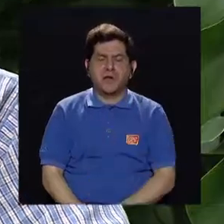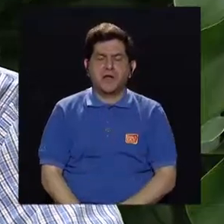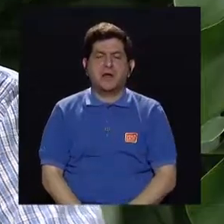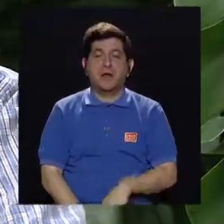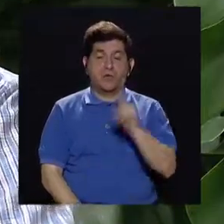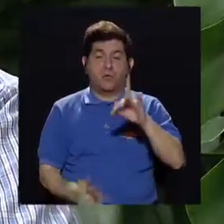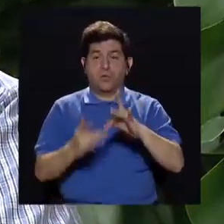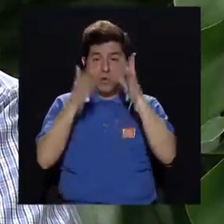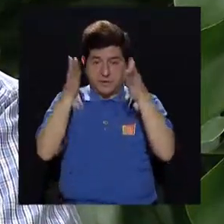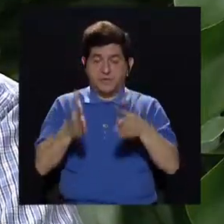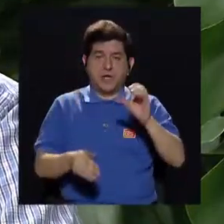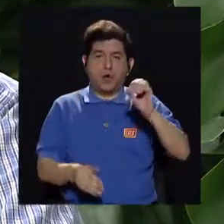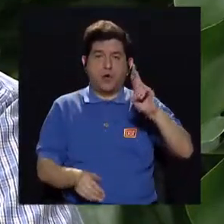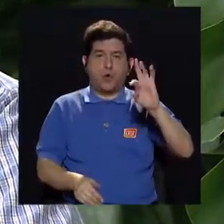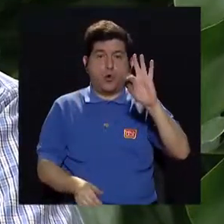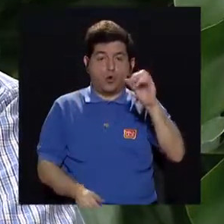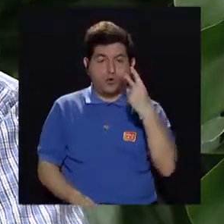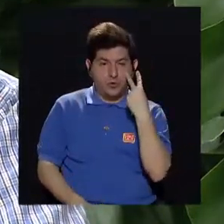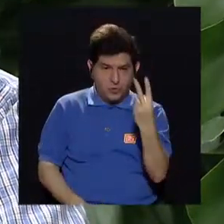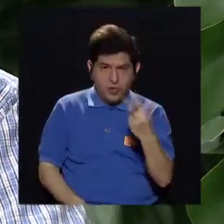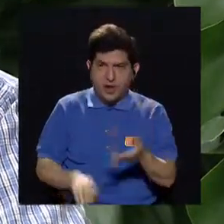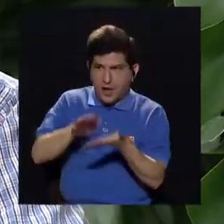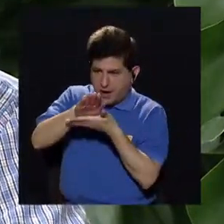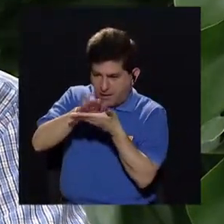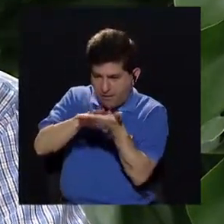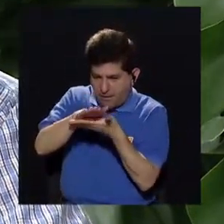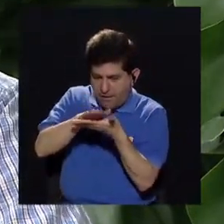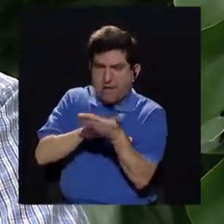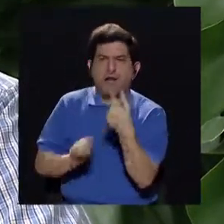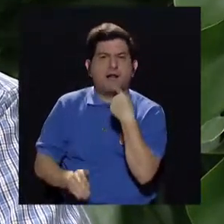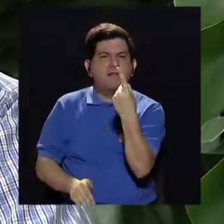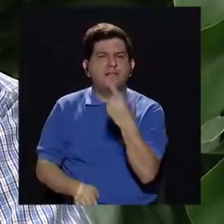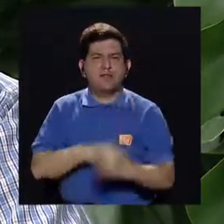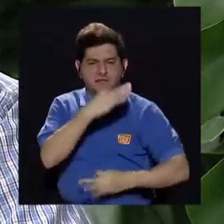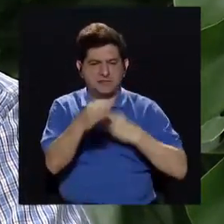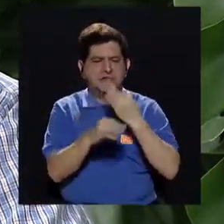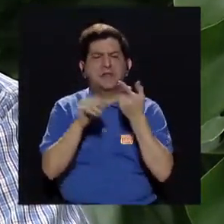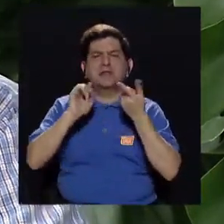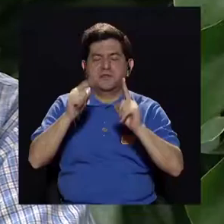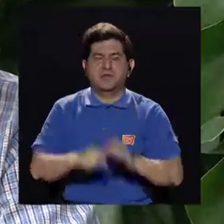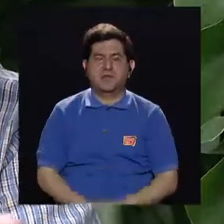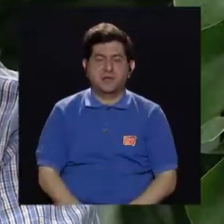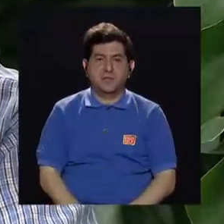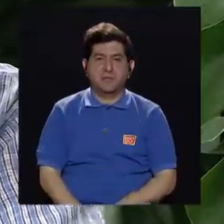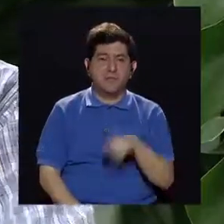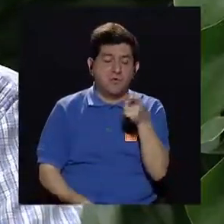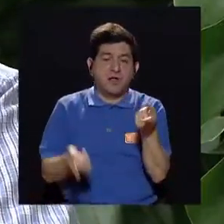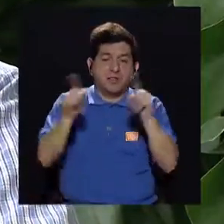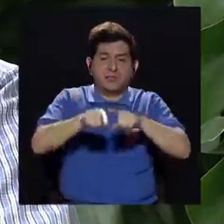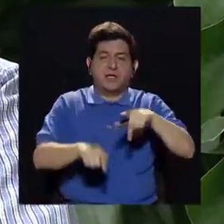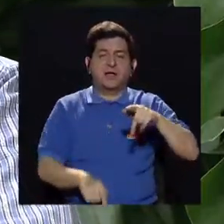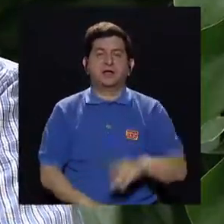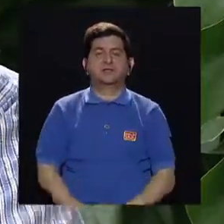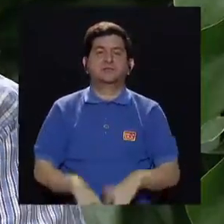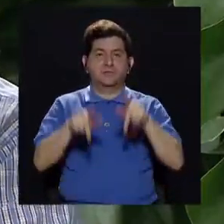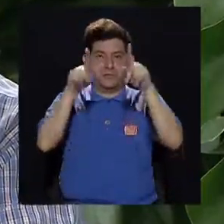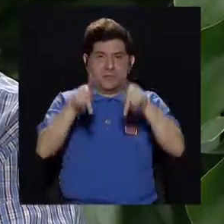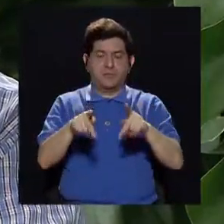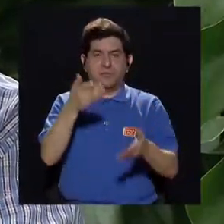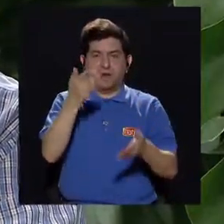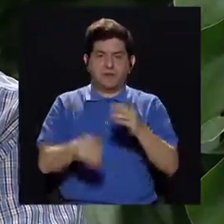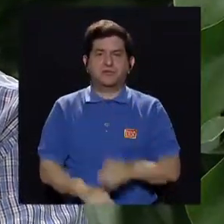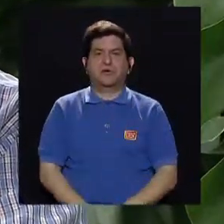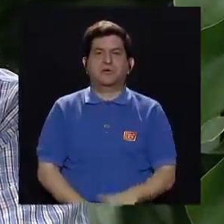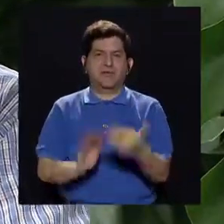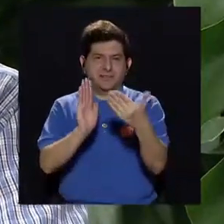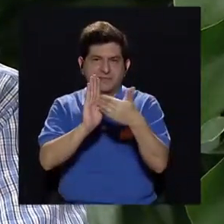Que inmediatamente, con solo ver la planta del pie, le va a decir qué tipo de calzado ocupa, ¿verdad? Si es para pronador o supinador, o sea, para aquellas personas que